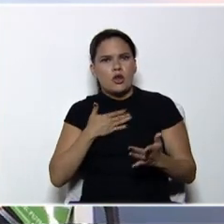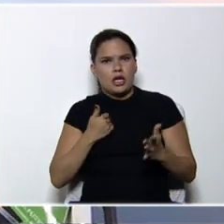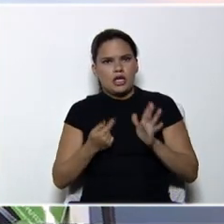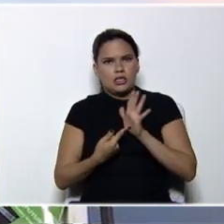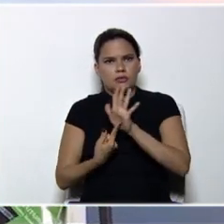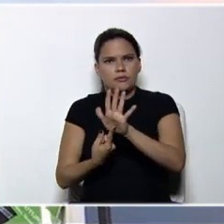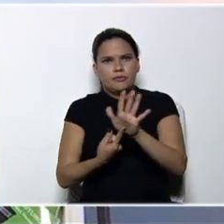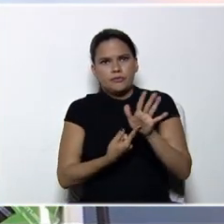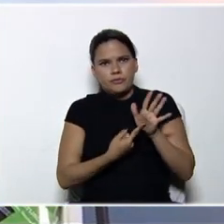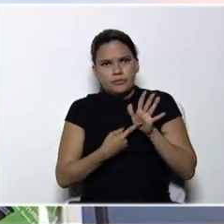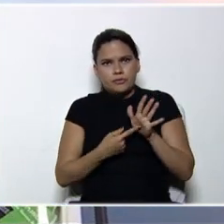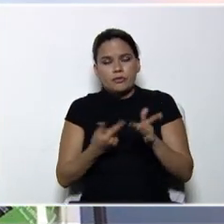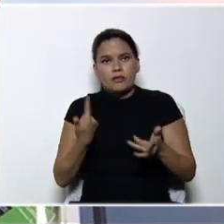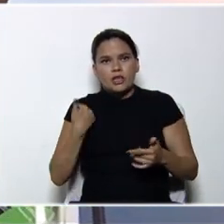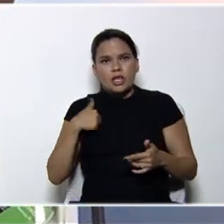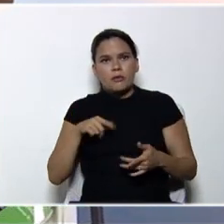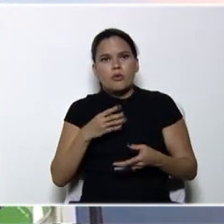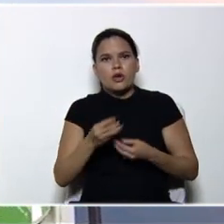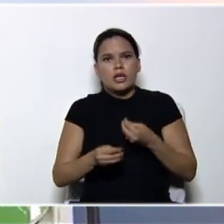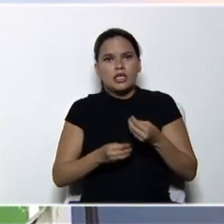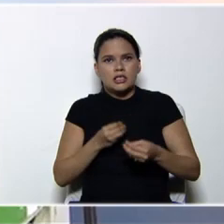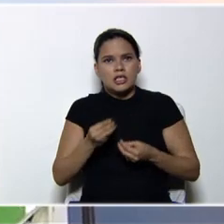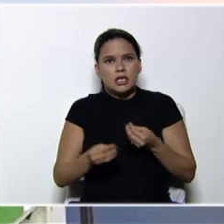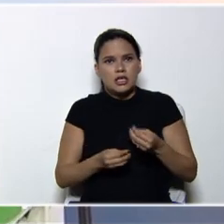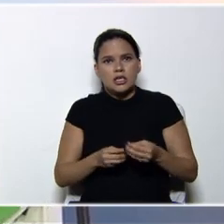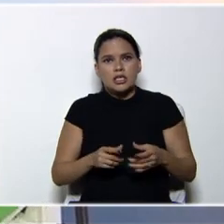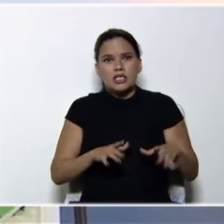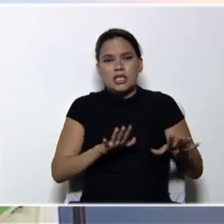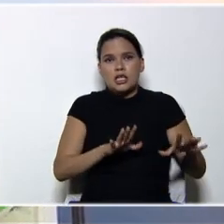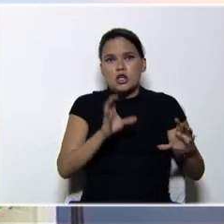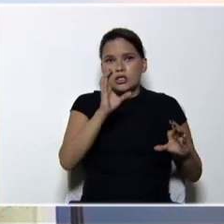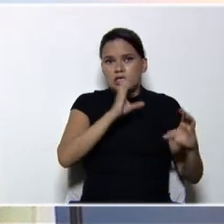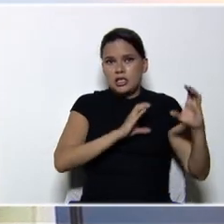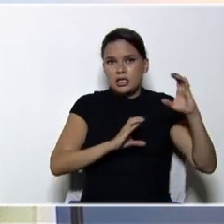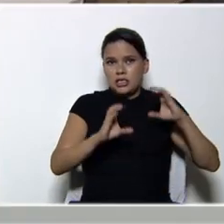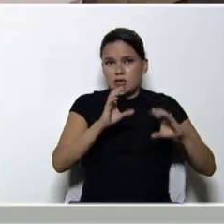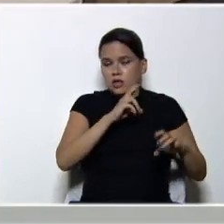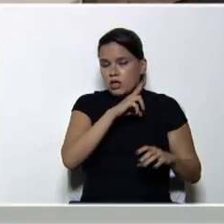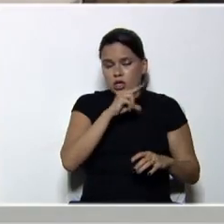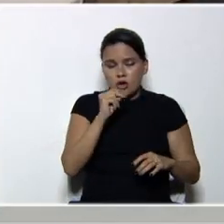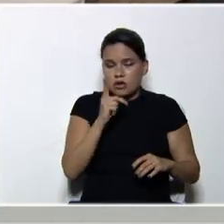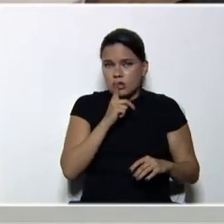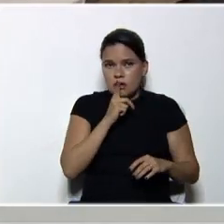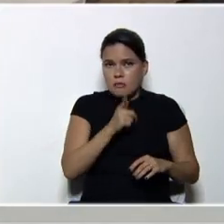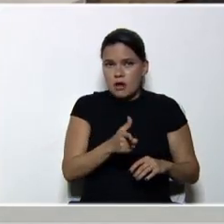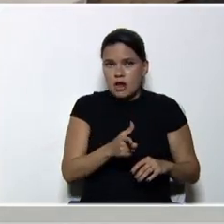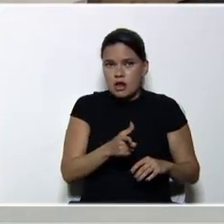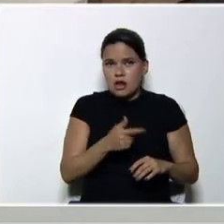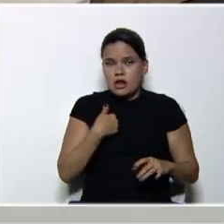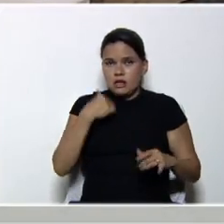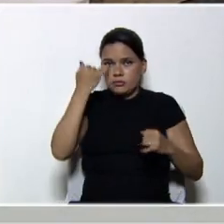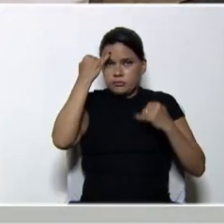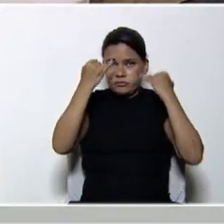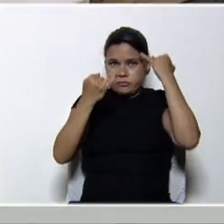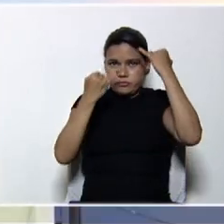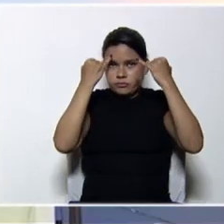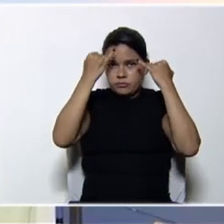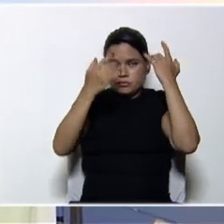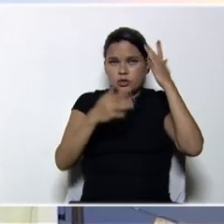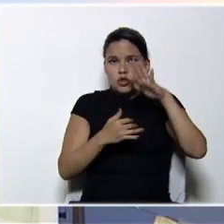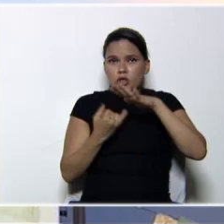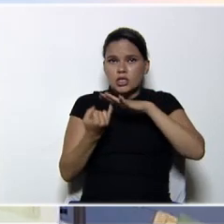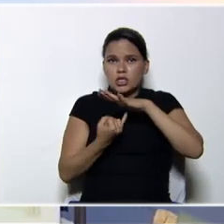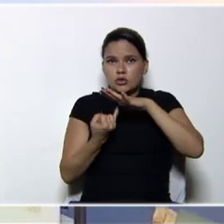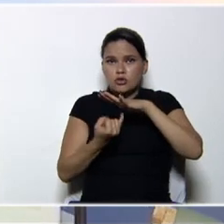mostrarles. Tenemos que ir haciendo una trascendencia desde lo científico, que no está mal. El IBIC, el IDEA, son instituciones